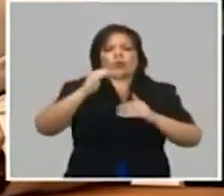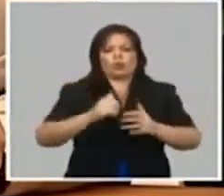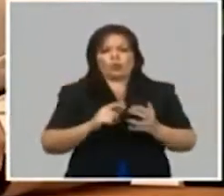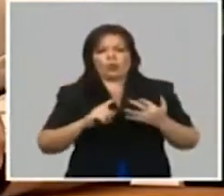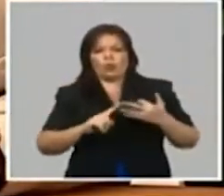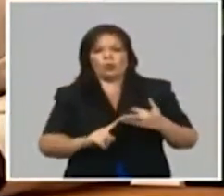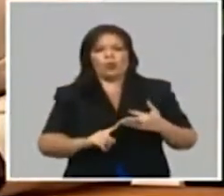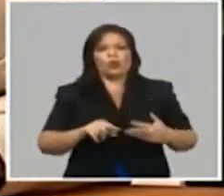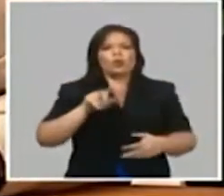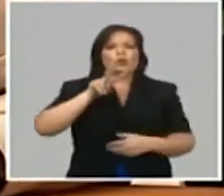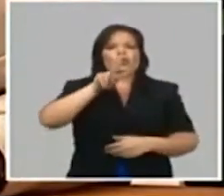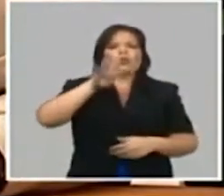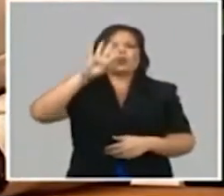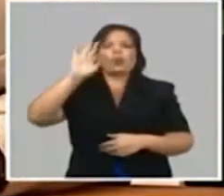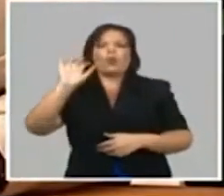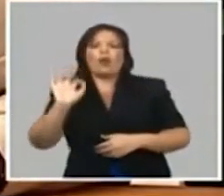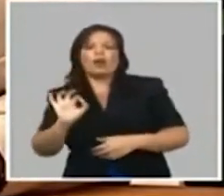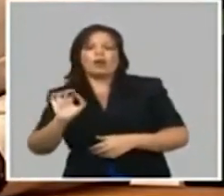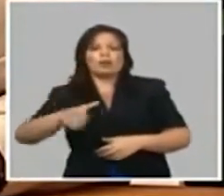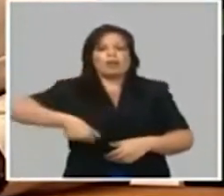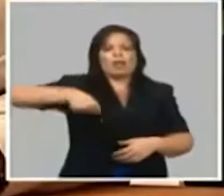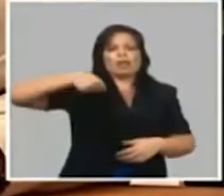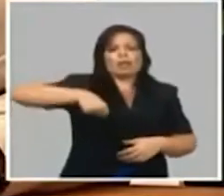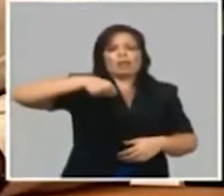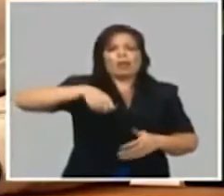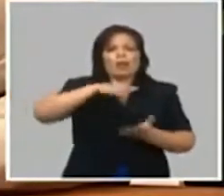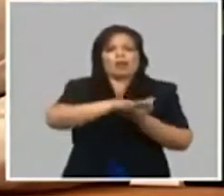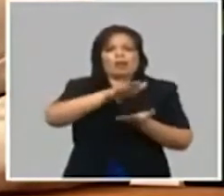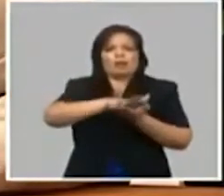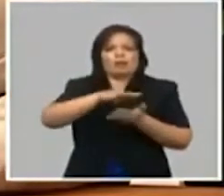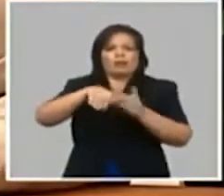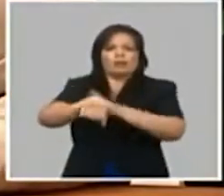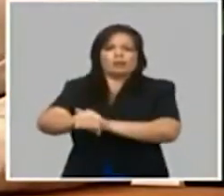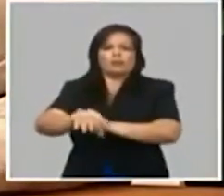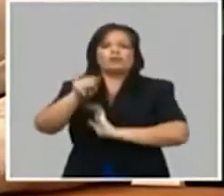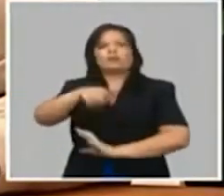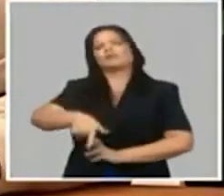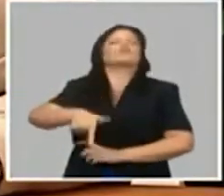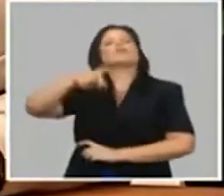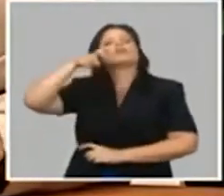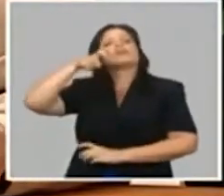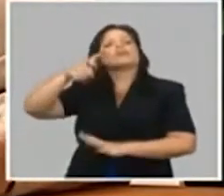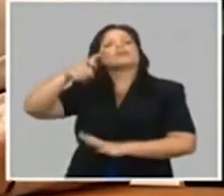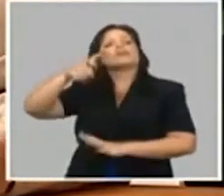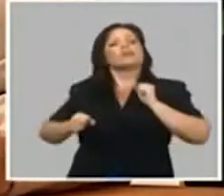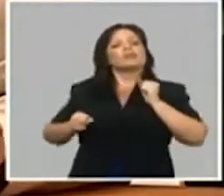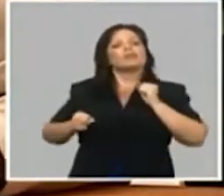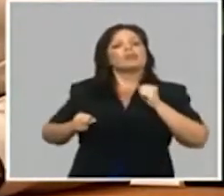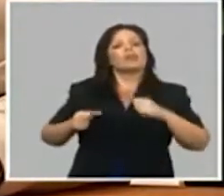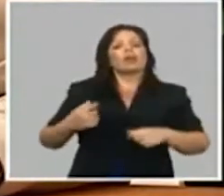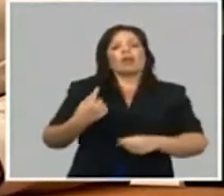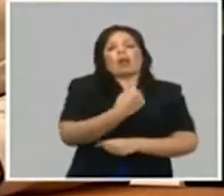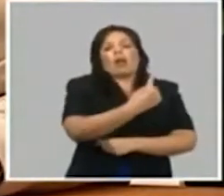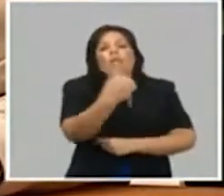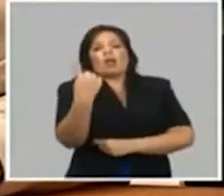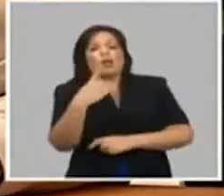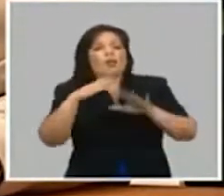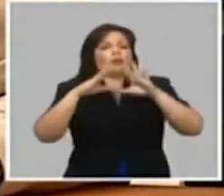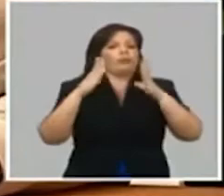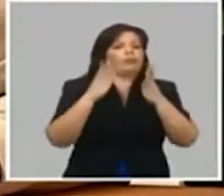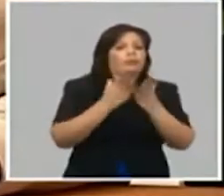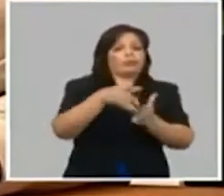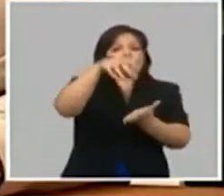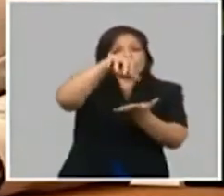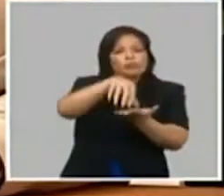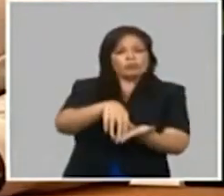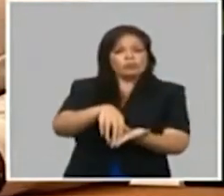en los departamentos de los anfados de los aeropuertos, que están ahí bajo la custodia de cada una de estas entidades,